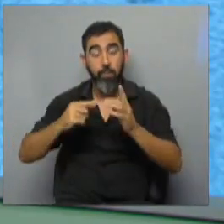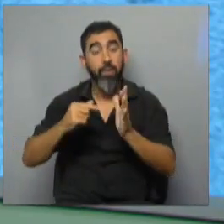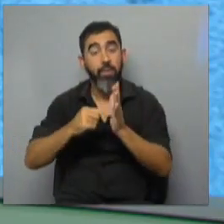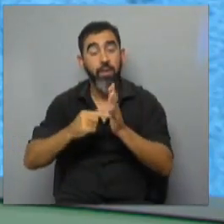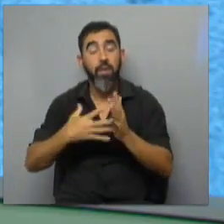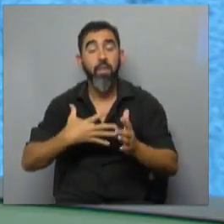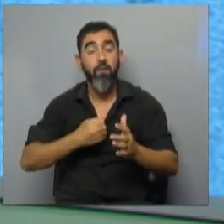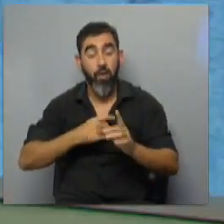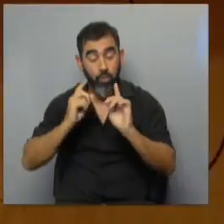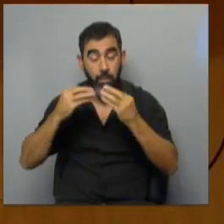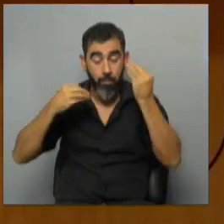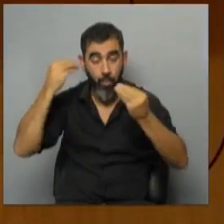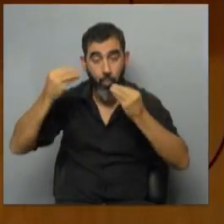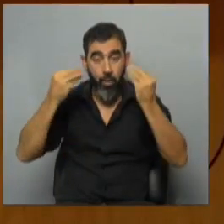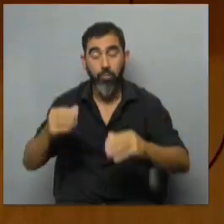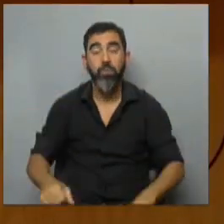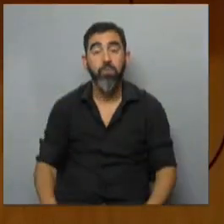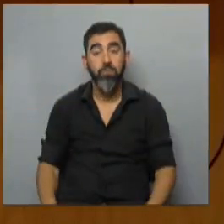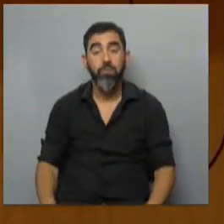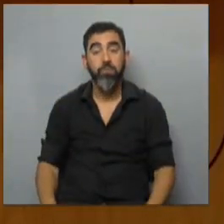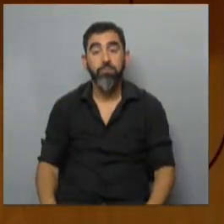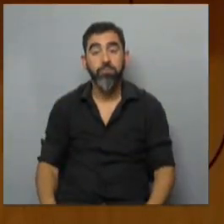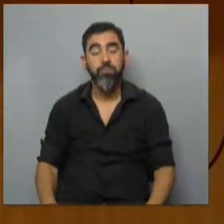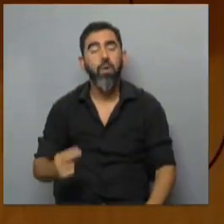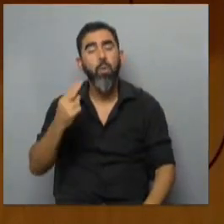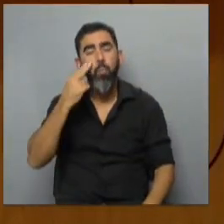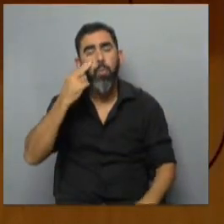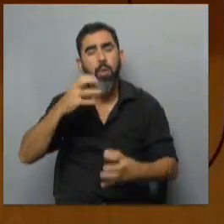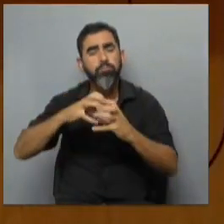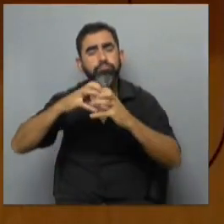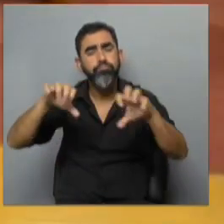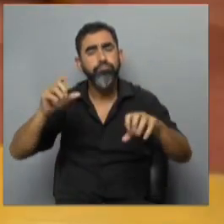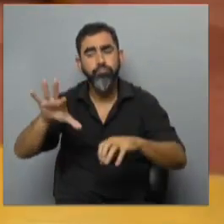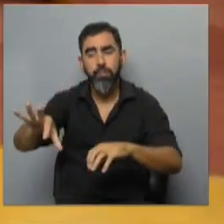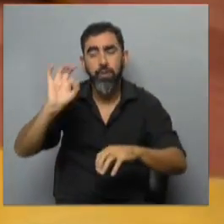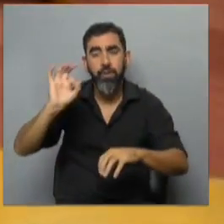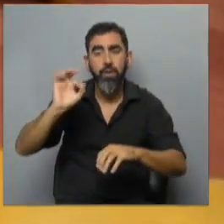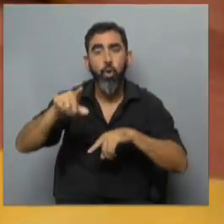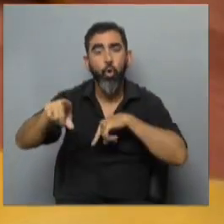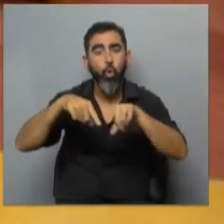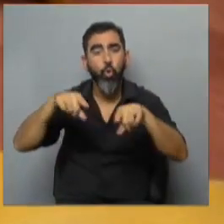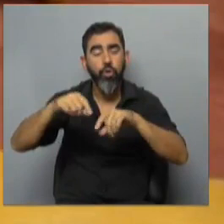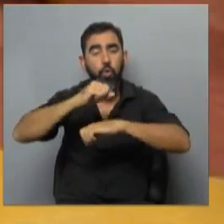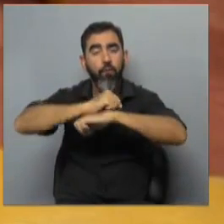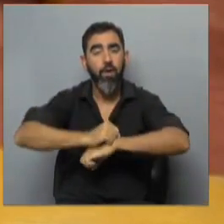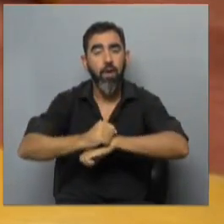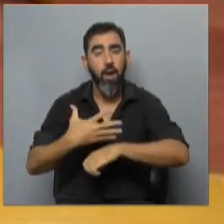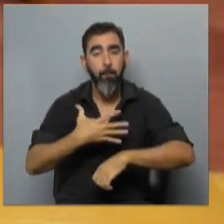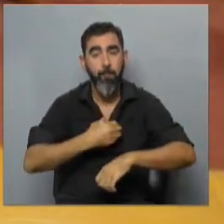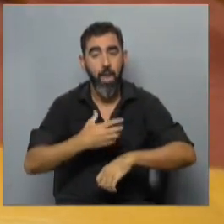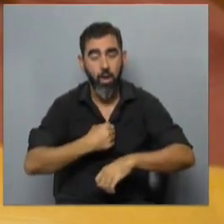blanca el detonante de separación fue la designación del coordinador de bancada nacionalista